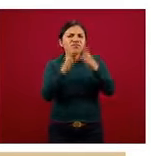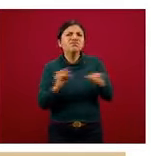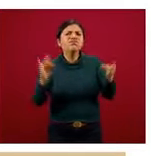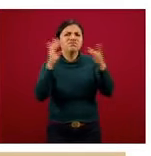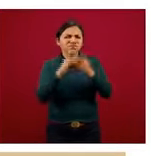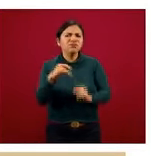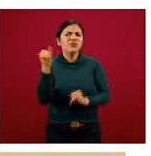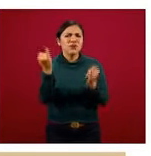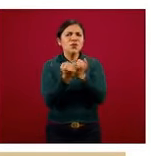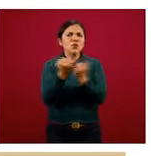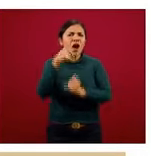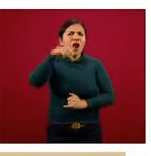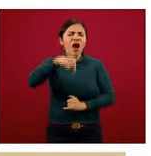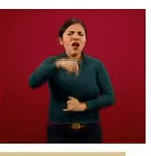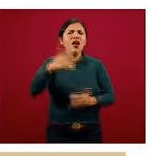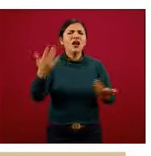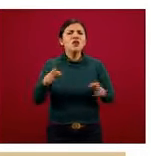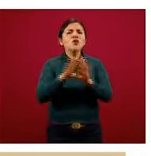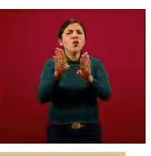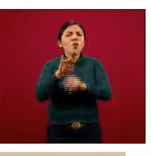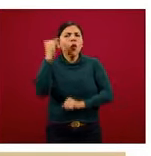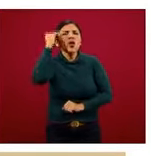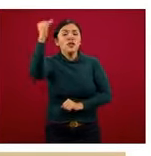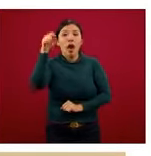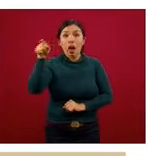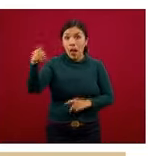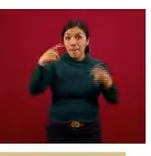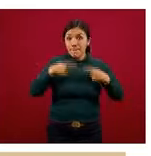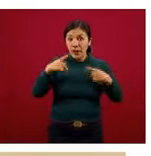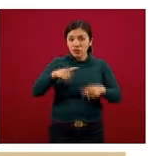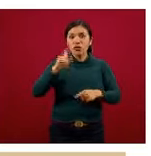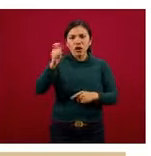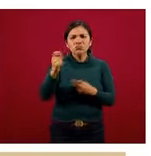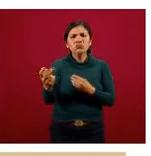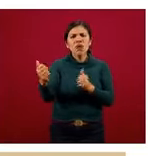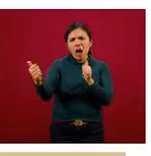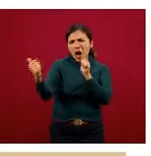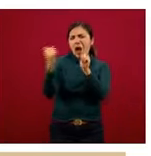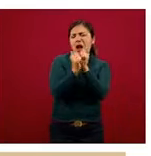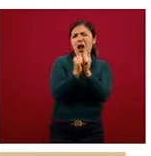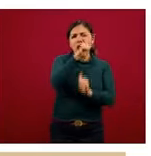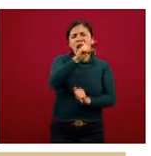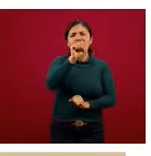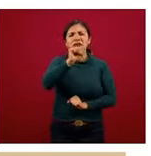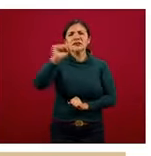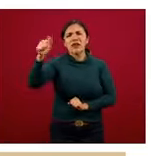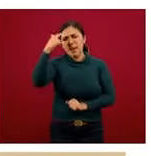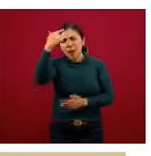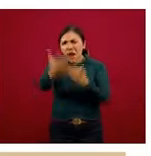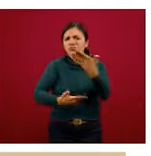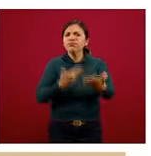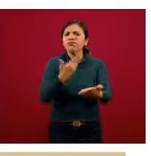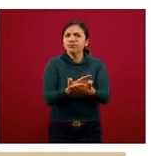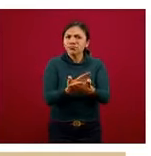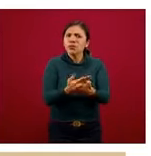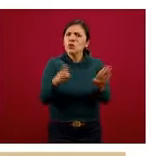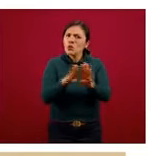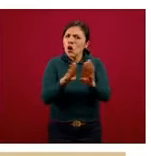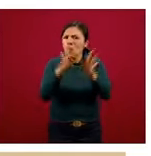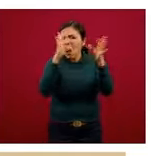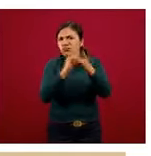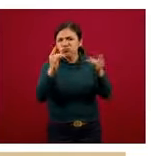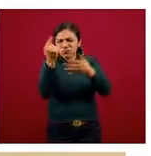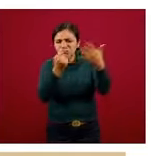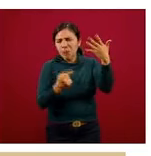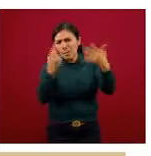dado también unas ideas. Ernesto es un ciudadano que se acercó a la Secretaría de Salud para hacer esta